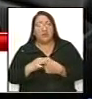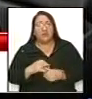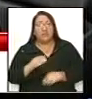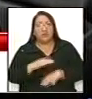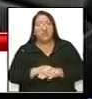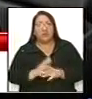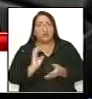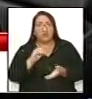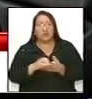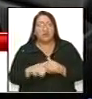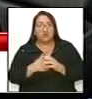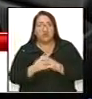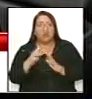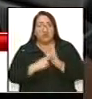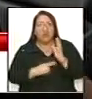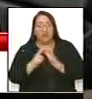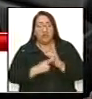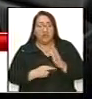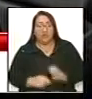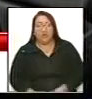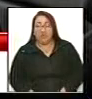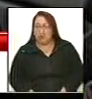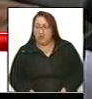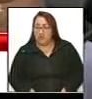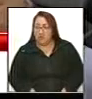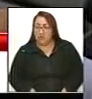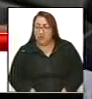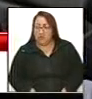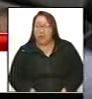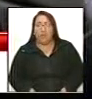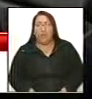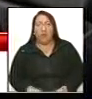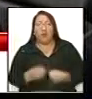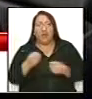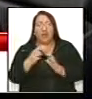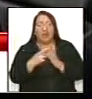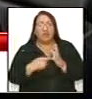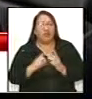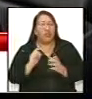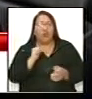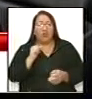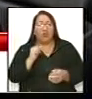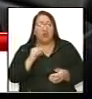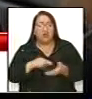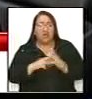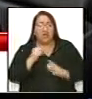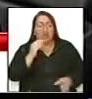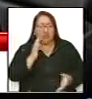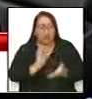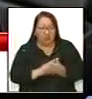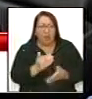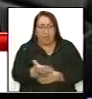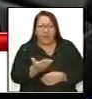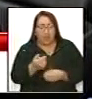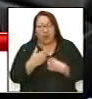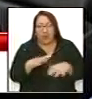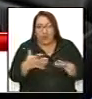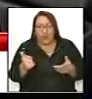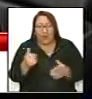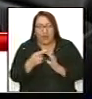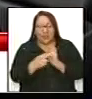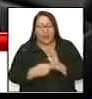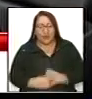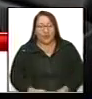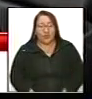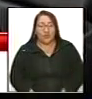la aplicación de reglamento de tarifas, o sea, ¿por qué la resolución no es impugnable? Debería ser impugnable como cualquier tipo de